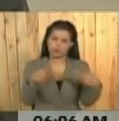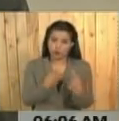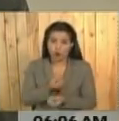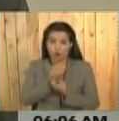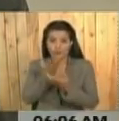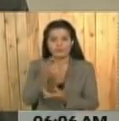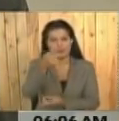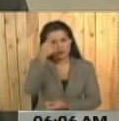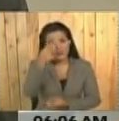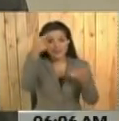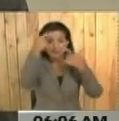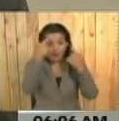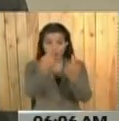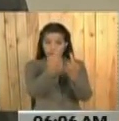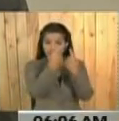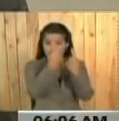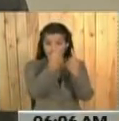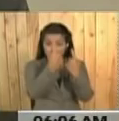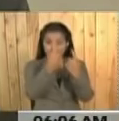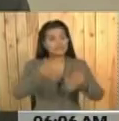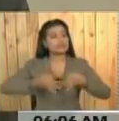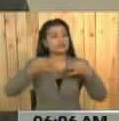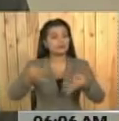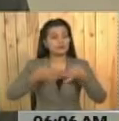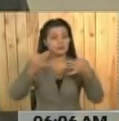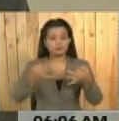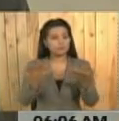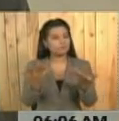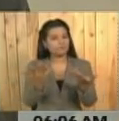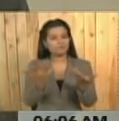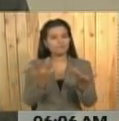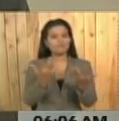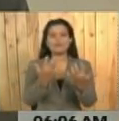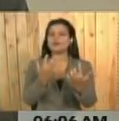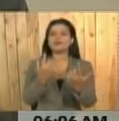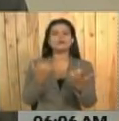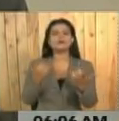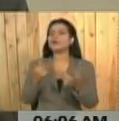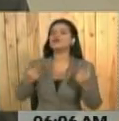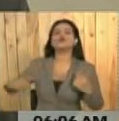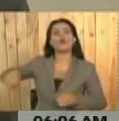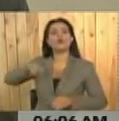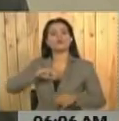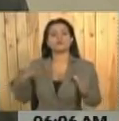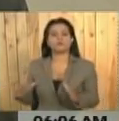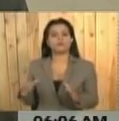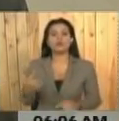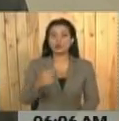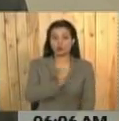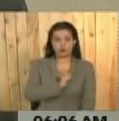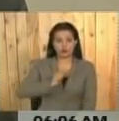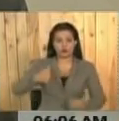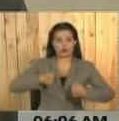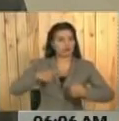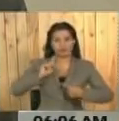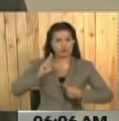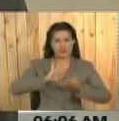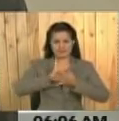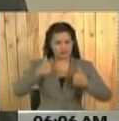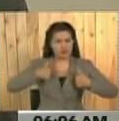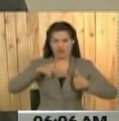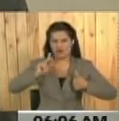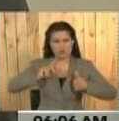comante Chávez nos enseñó hablar así en en colectivo y nos enseñó inclus